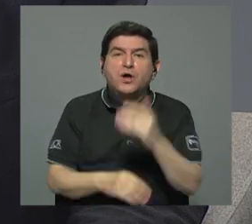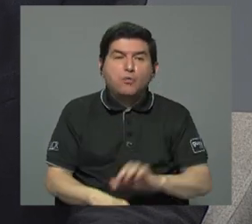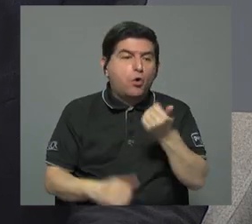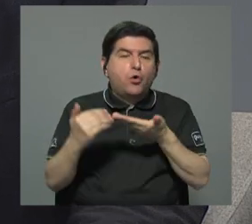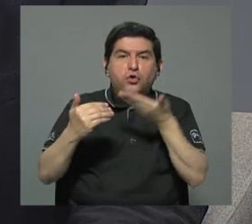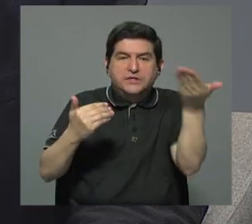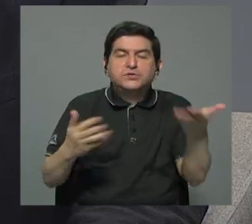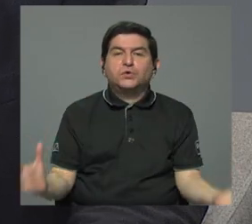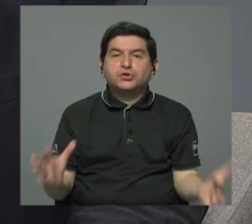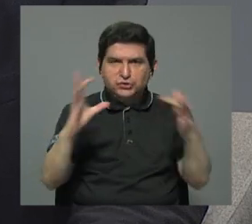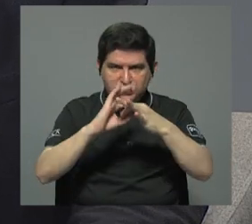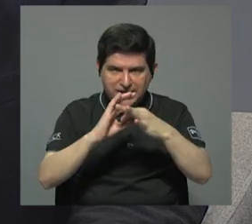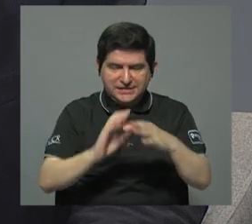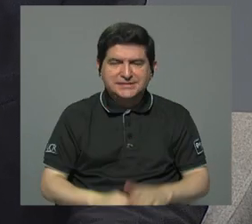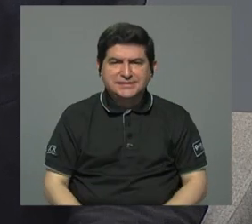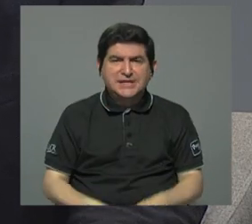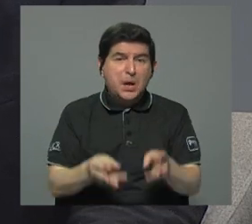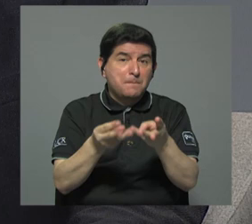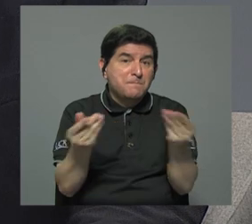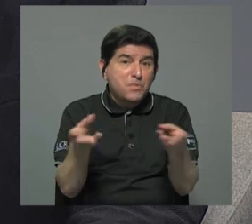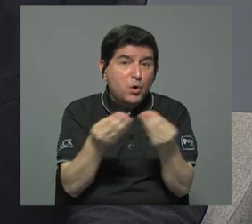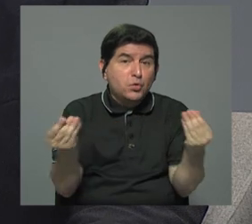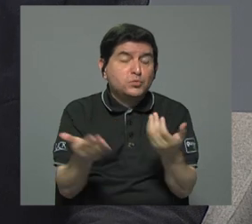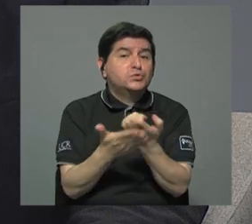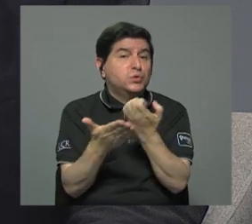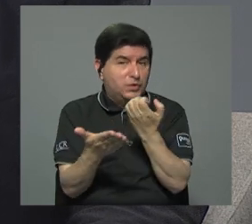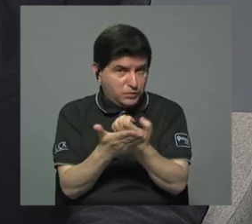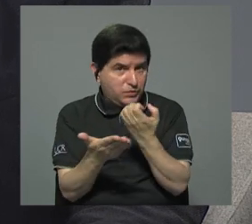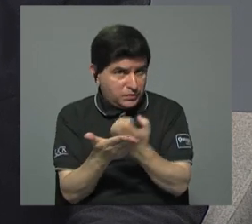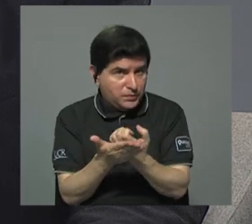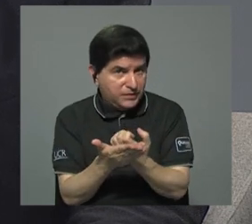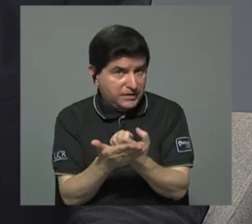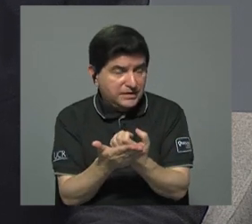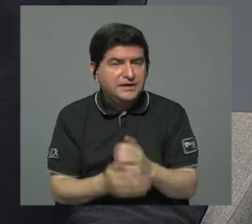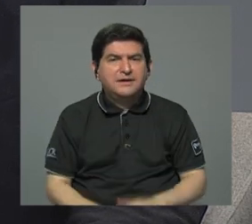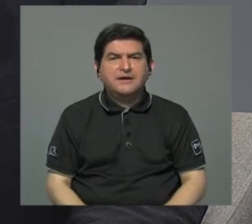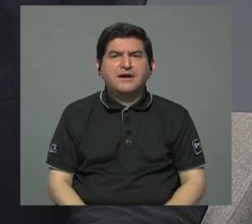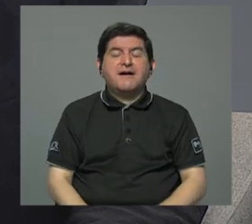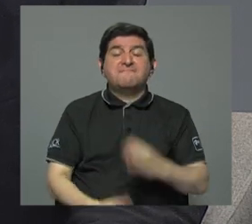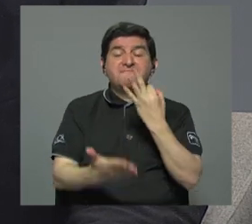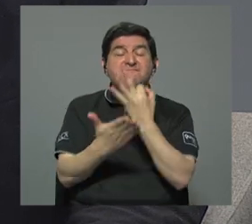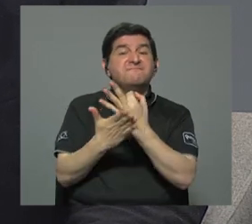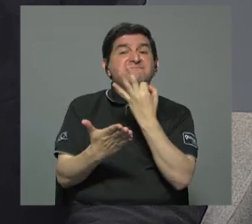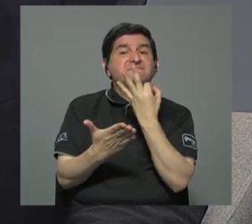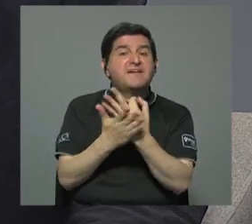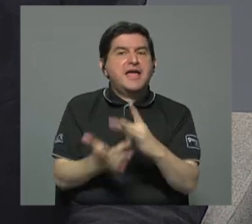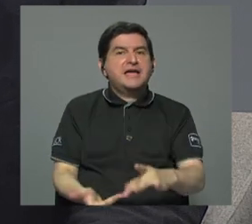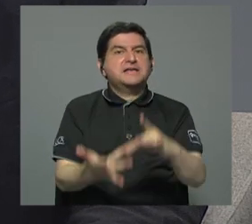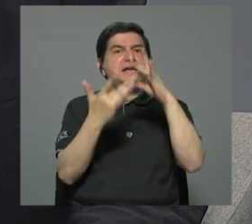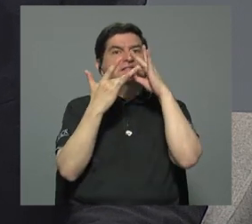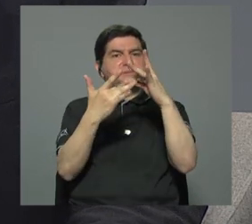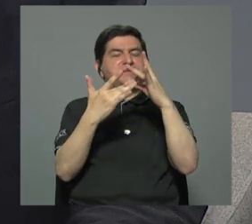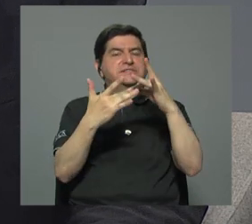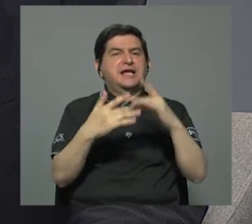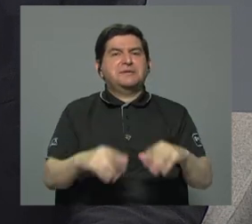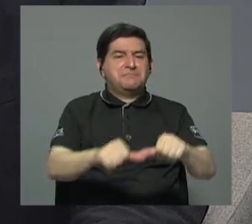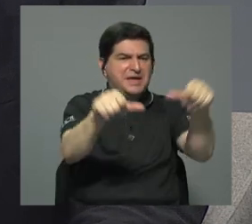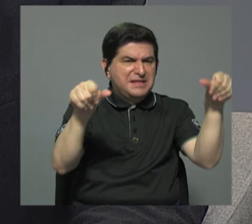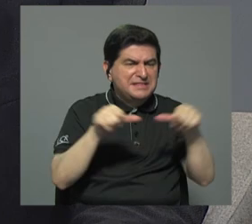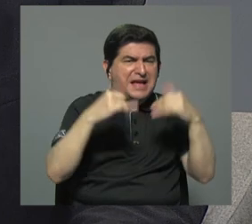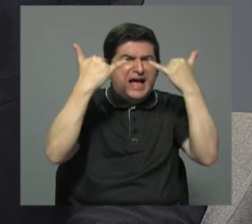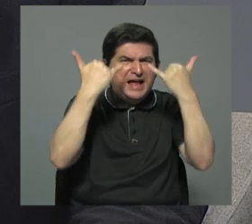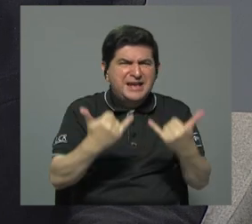están asociados con eso, el tema de la productividad de nuestra economía, el tema del financiamiento, especialmente para algunos sectores que hoy